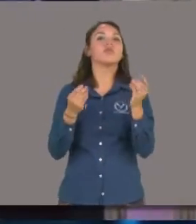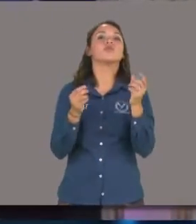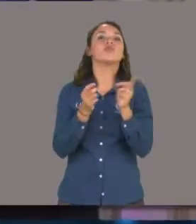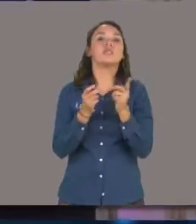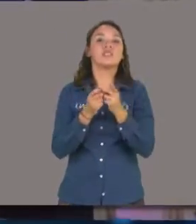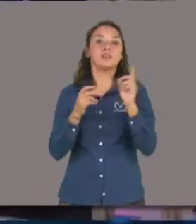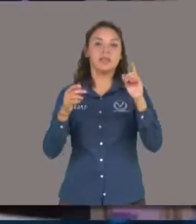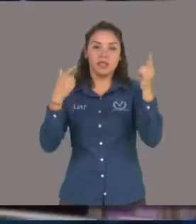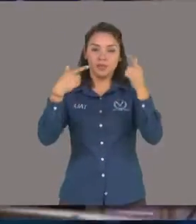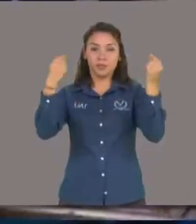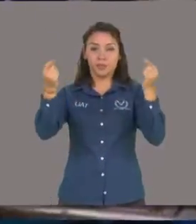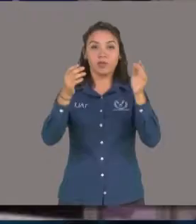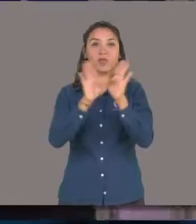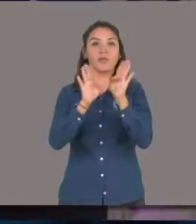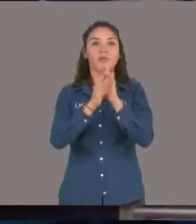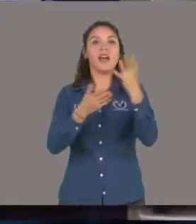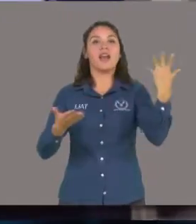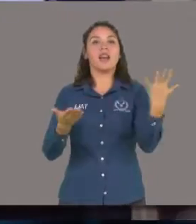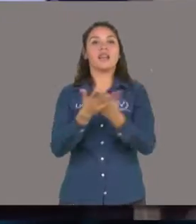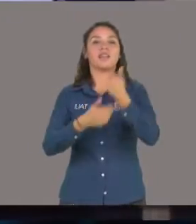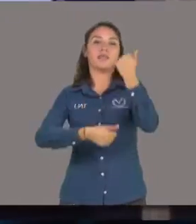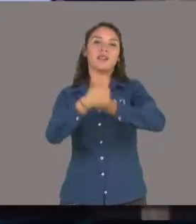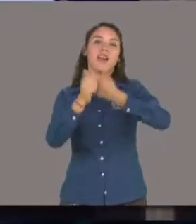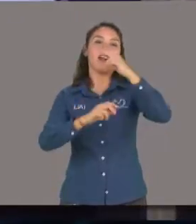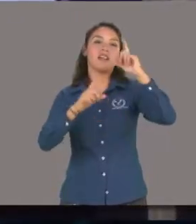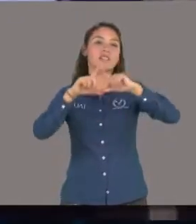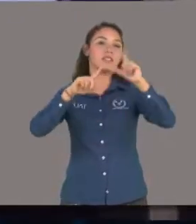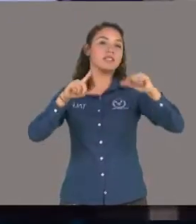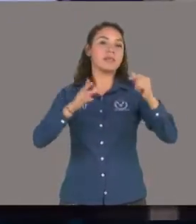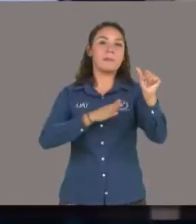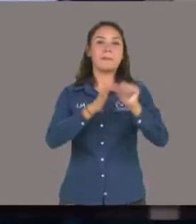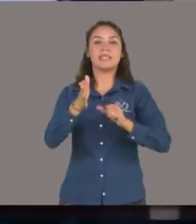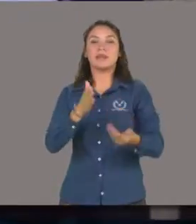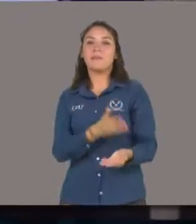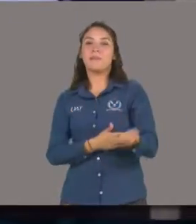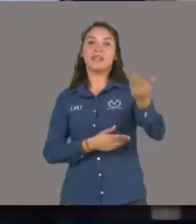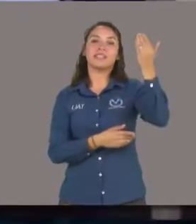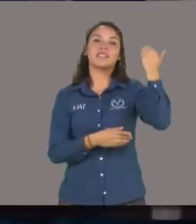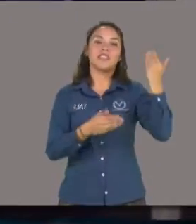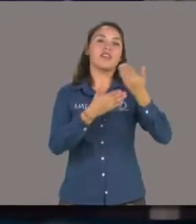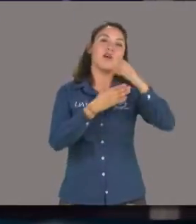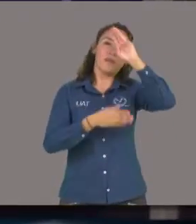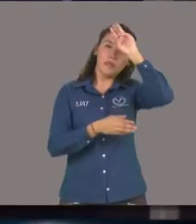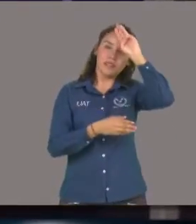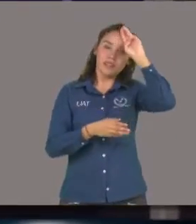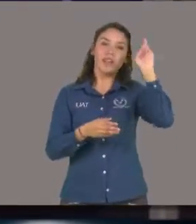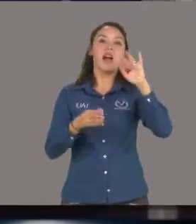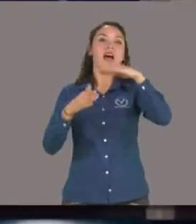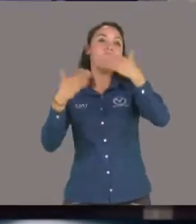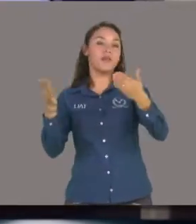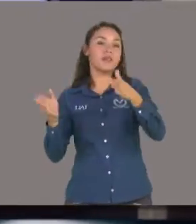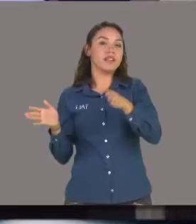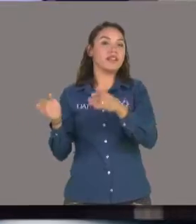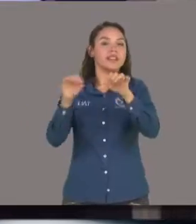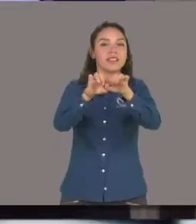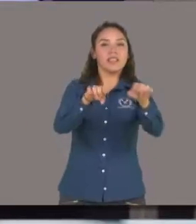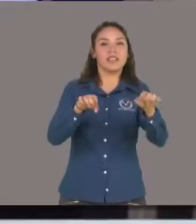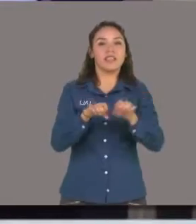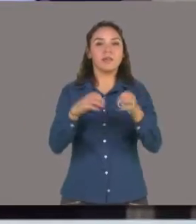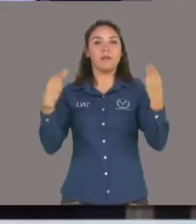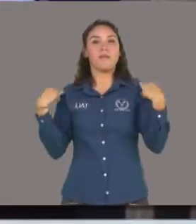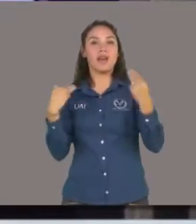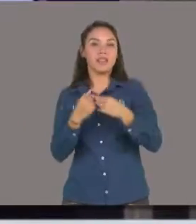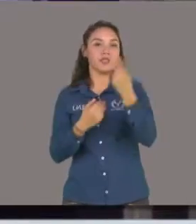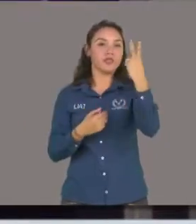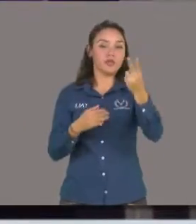y después de haberse coronado por segunda ocasión en el campeonato nacional celebrado en meses pasados en la ciudad de Monterrey, Nuevo León, el equipo integrado por dos